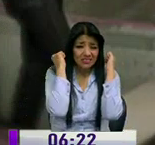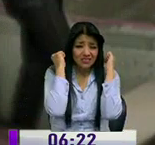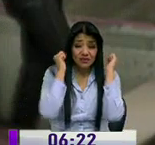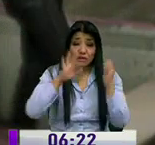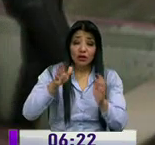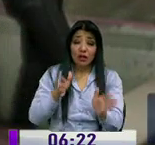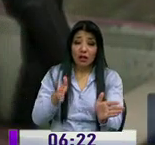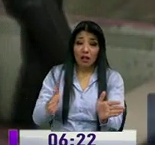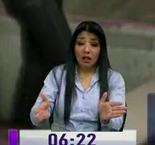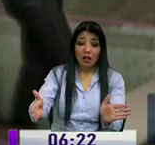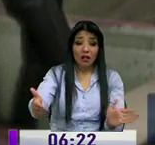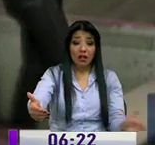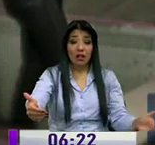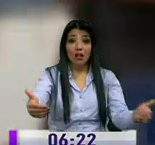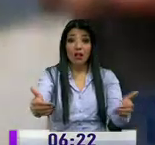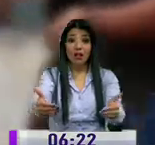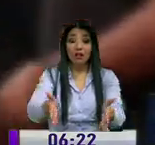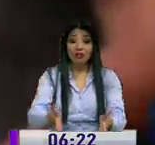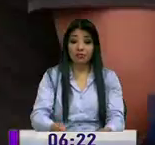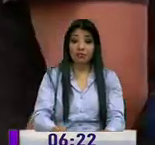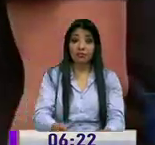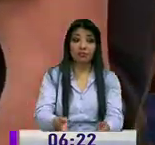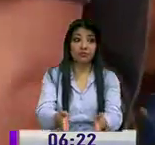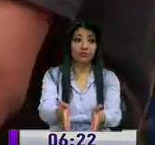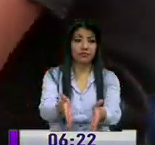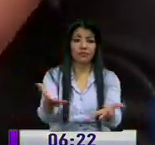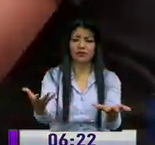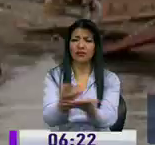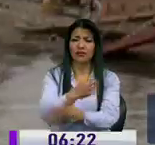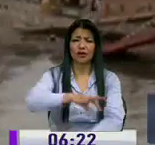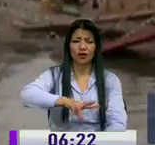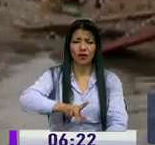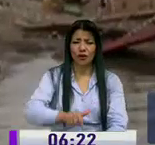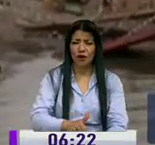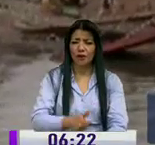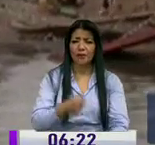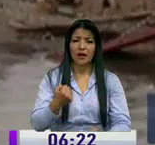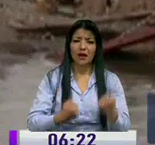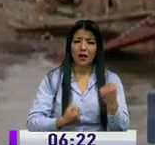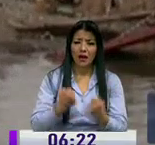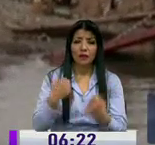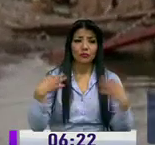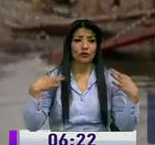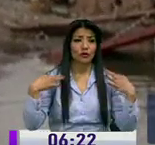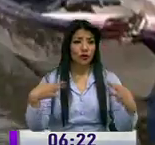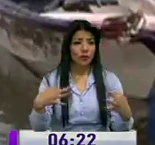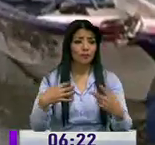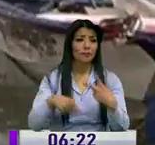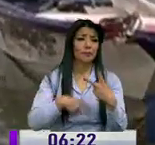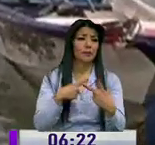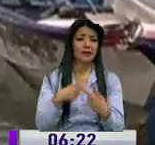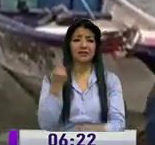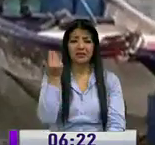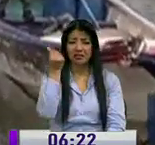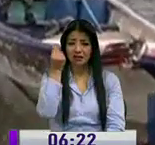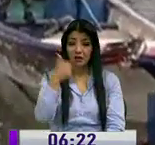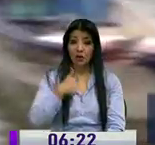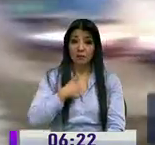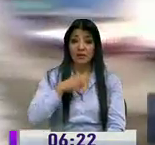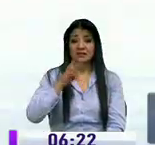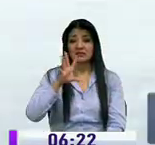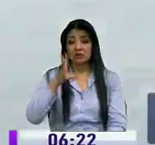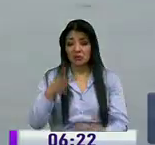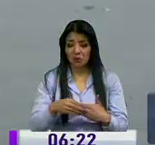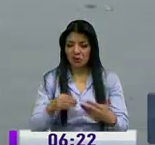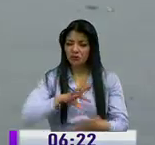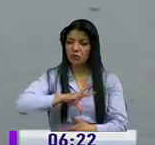la gabarra. Nosotros nos robaron todo, memoria de carro, vestuario, plata, y se me llevaron $65.